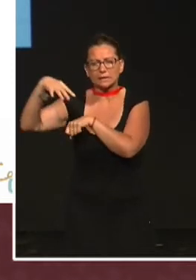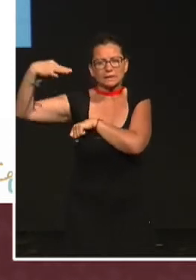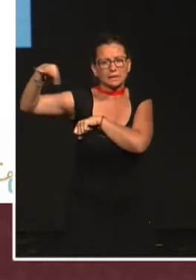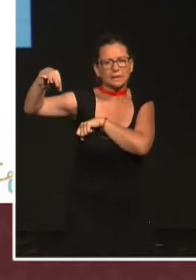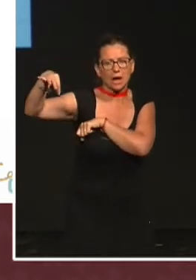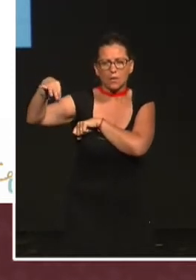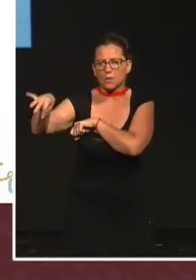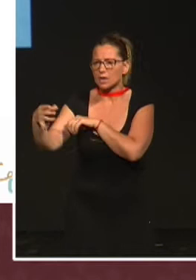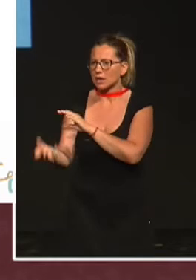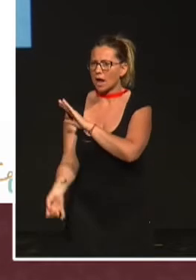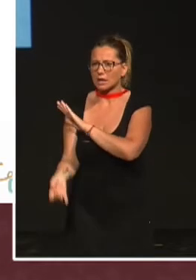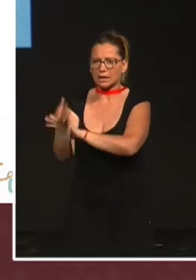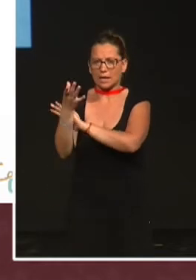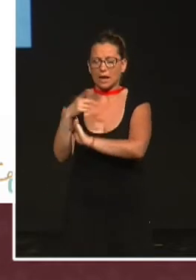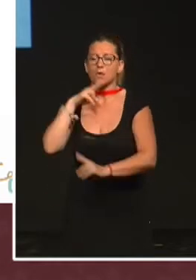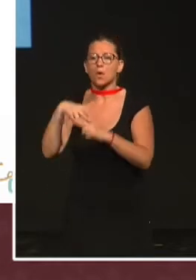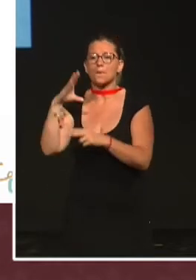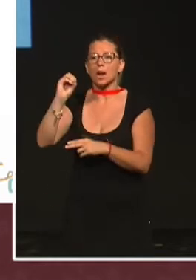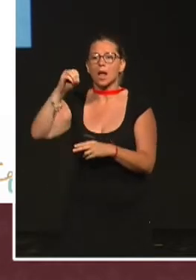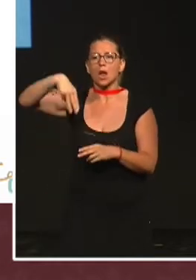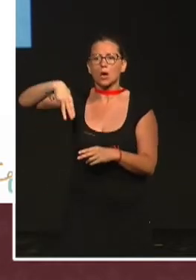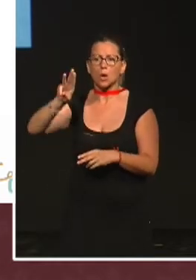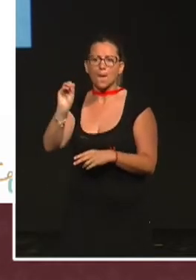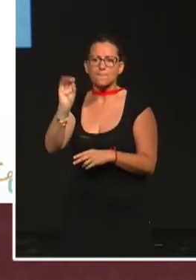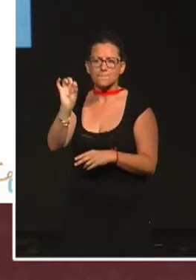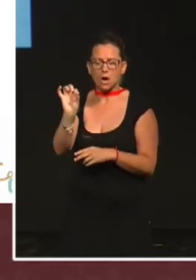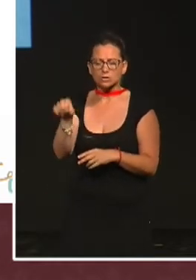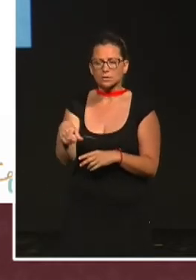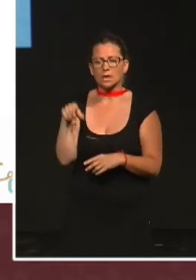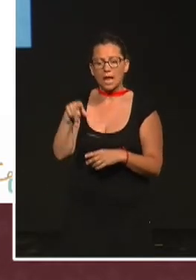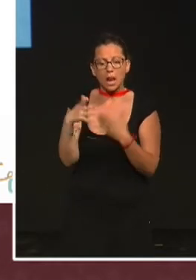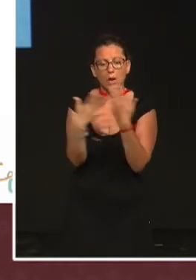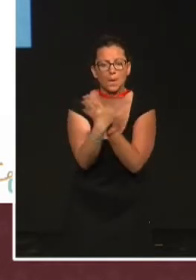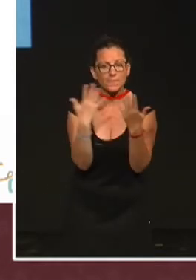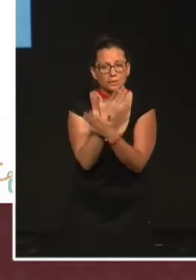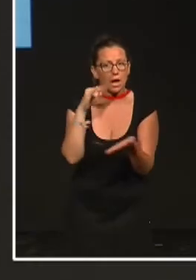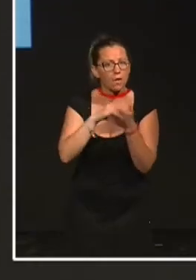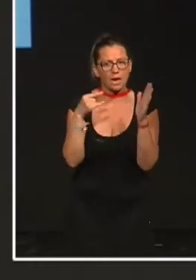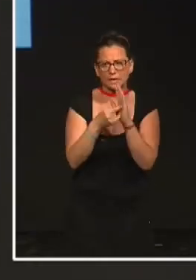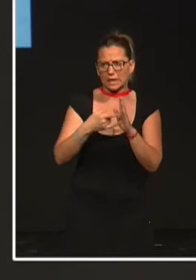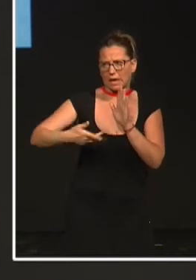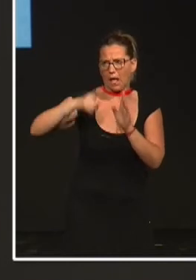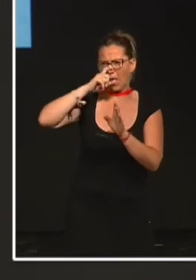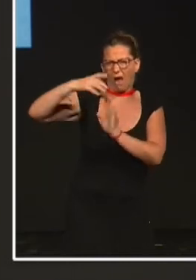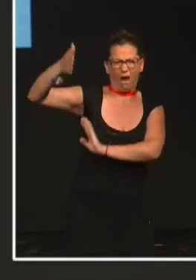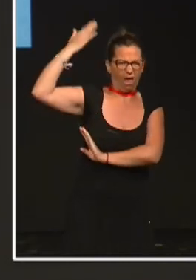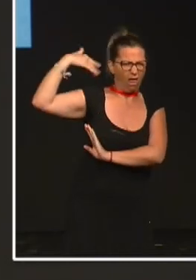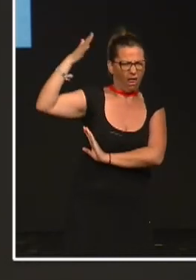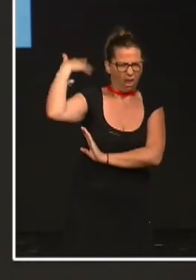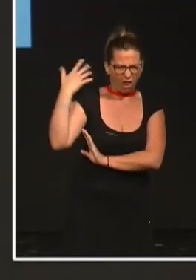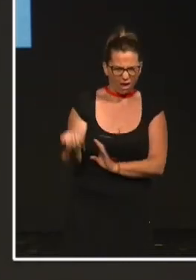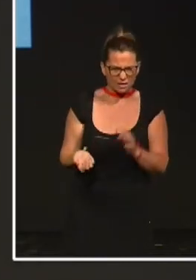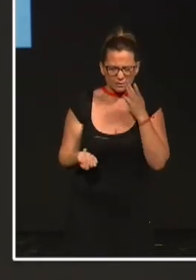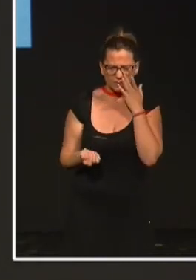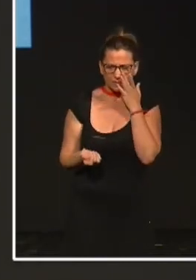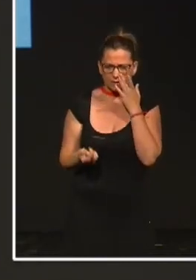compost. Bien, pero ¿el compostaje de dónde viene? Pues el compostaje es una técnica milenaria. De hecho, se piensa